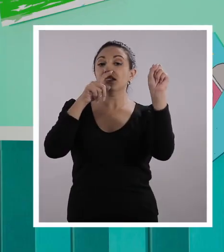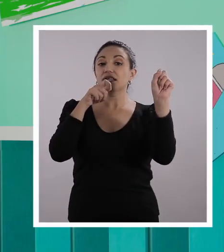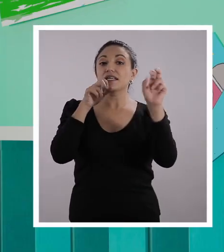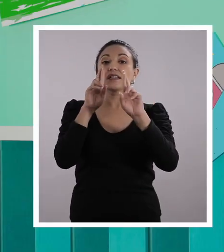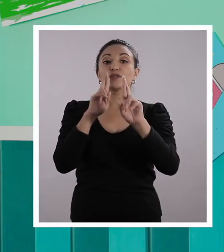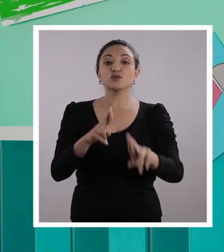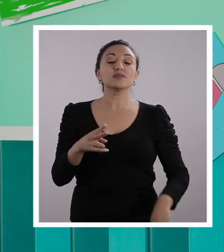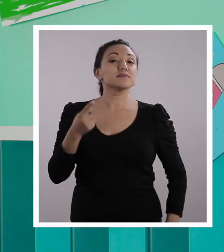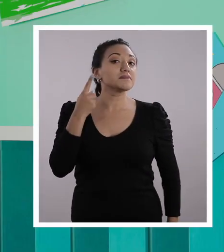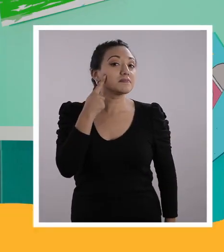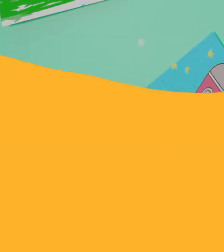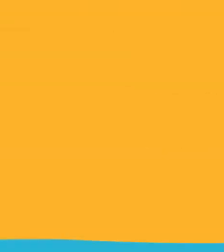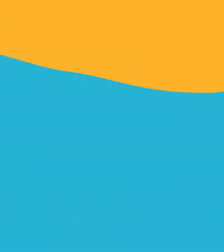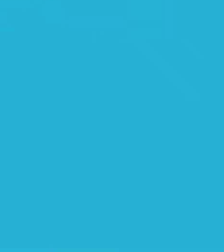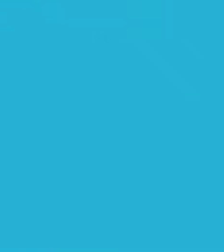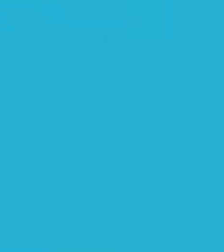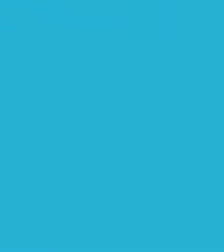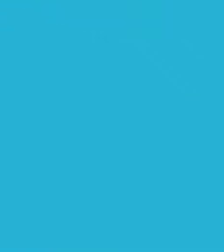resultados